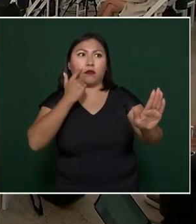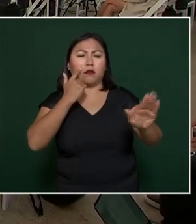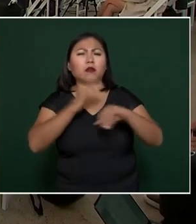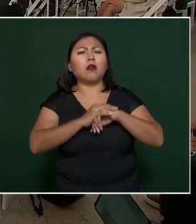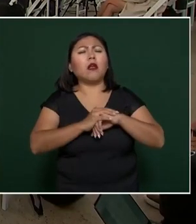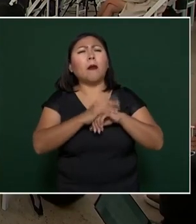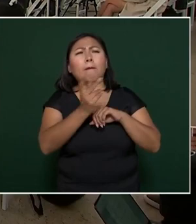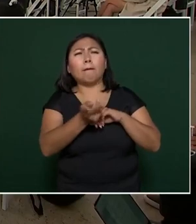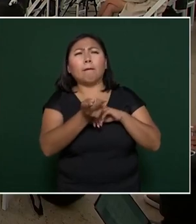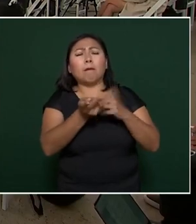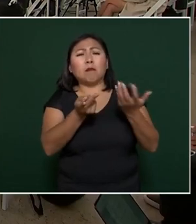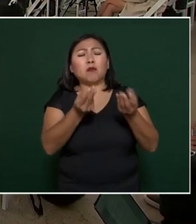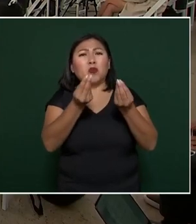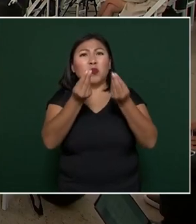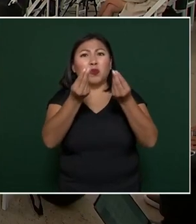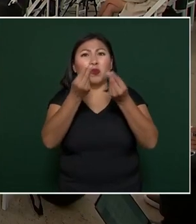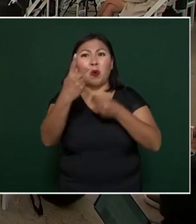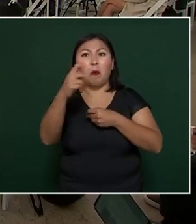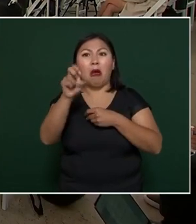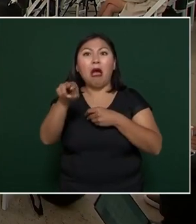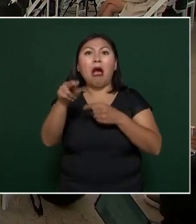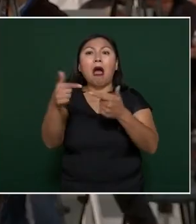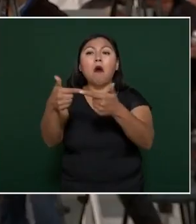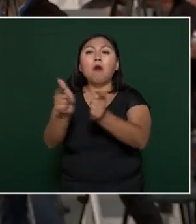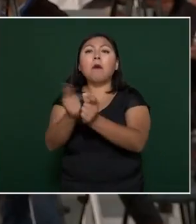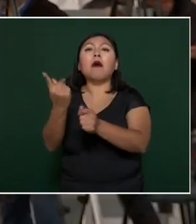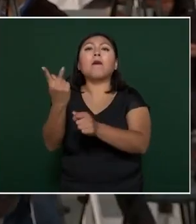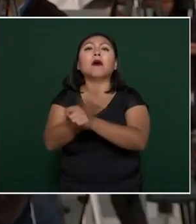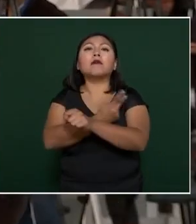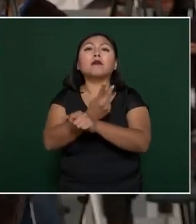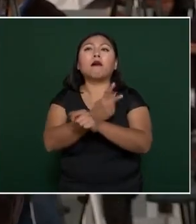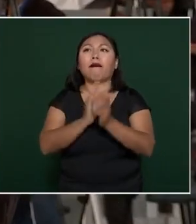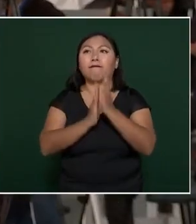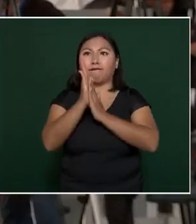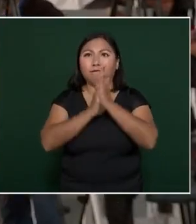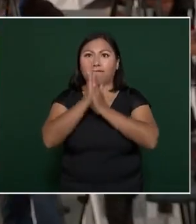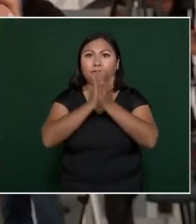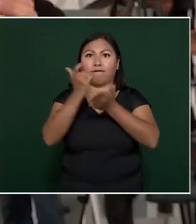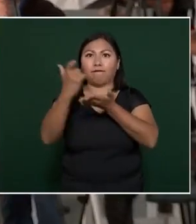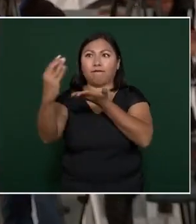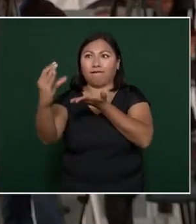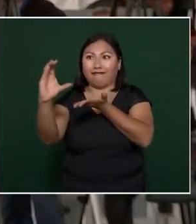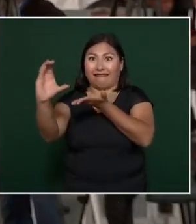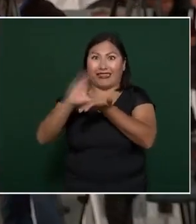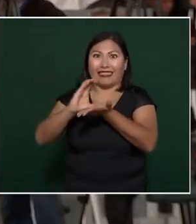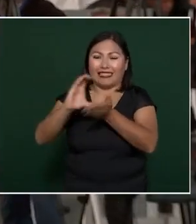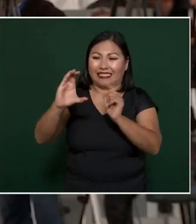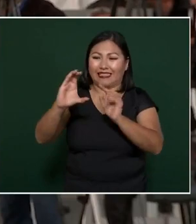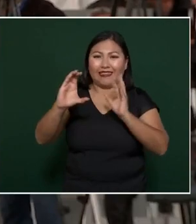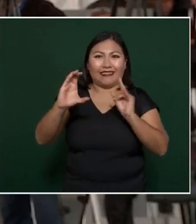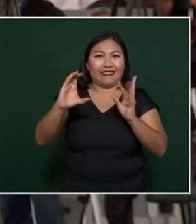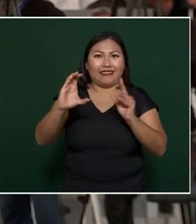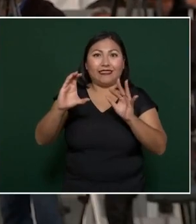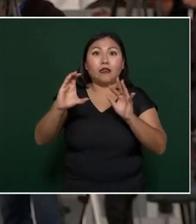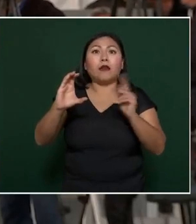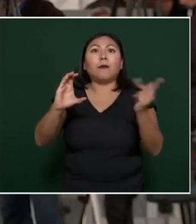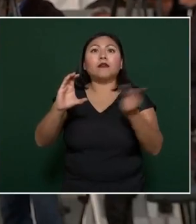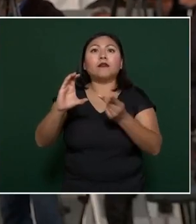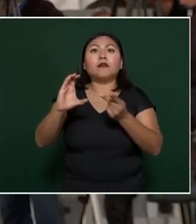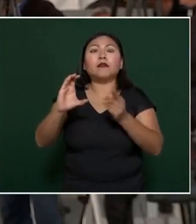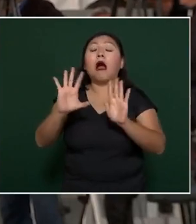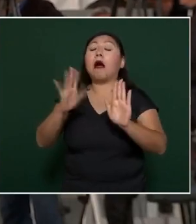frotando las manos lo que pasa que toparon con pared y no les permitieron que e aceptaron un proyecto del gobierno de Baja